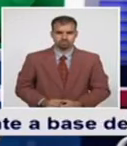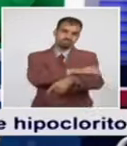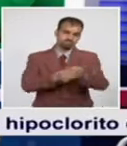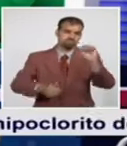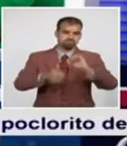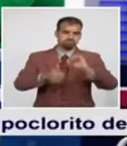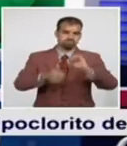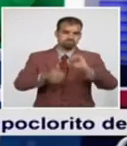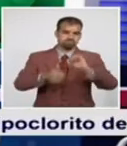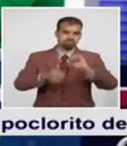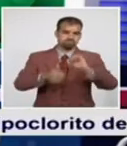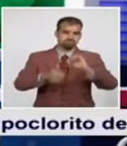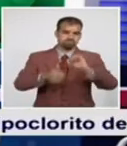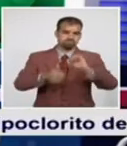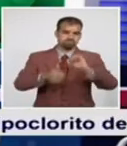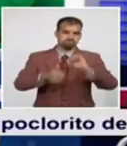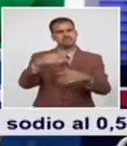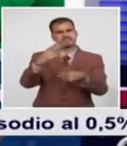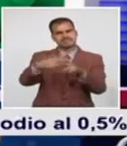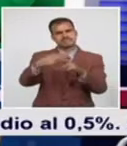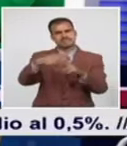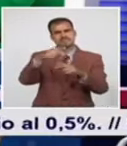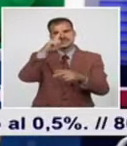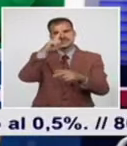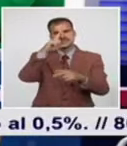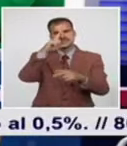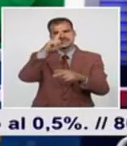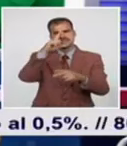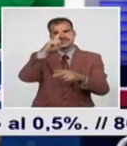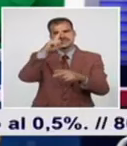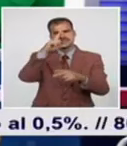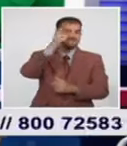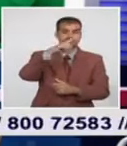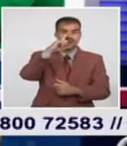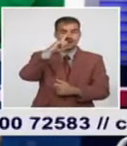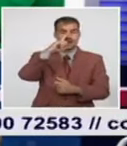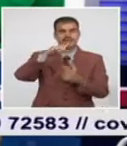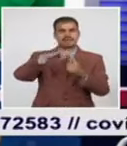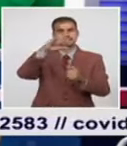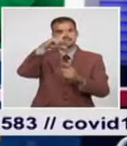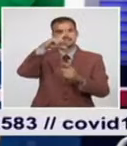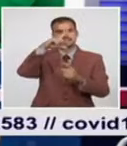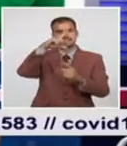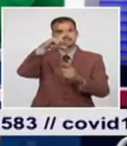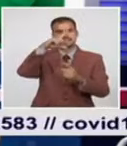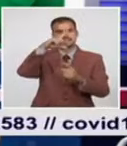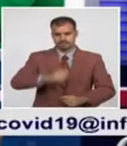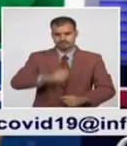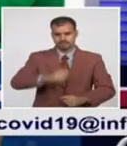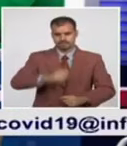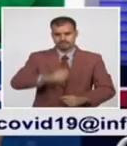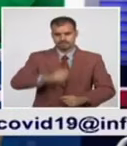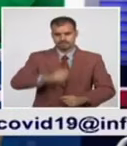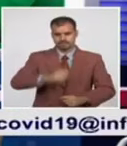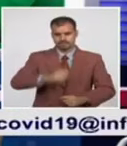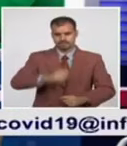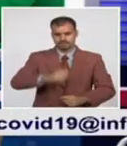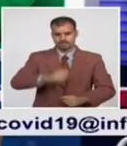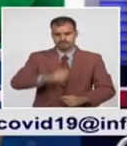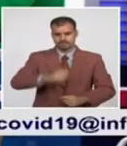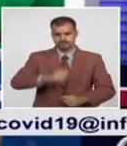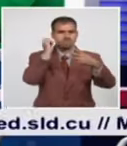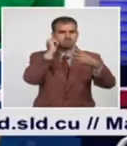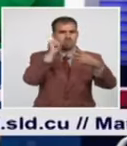una linfangitis crónica. Y fallece una paciente de 74 años del municipio Playa,